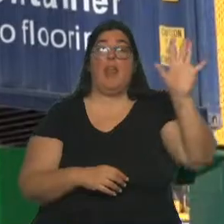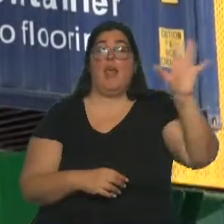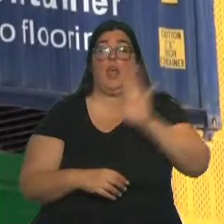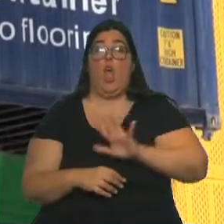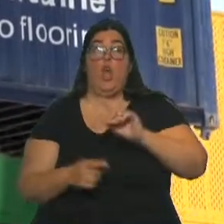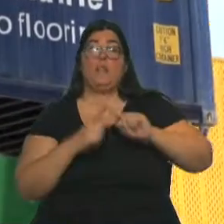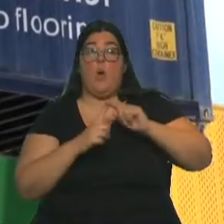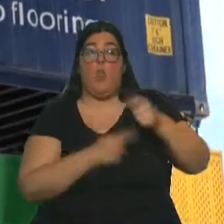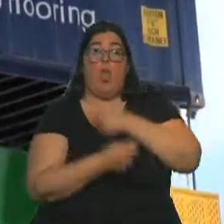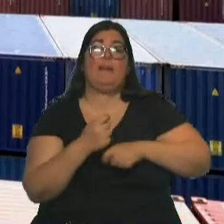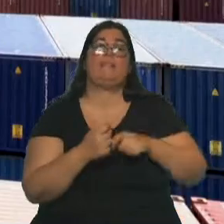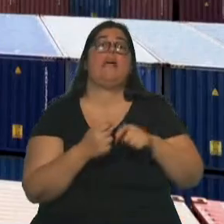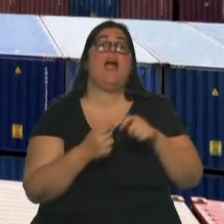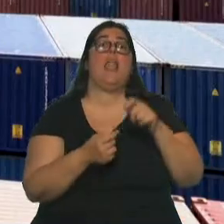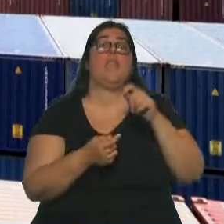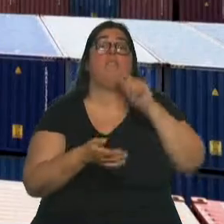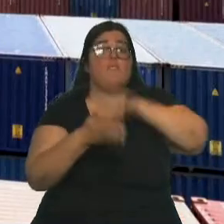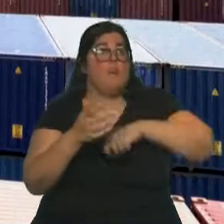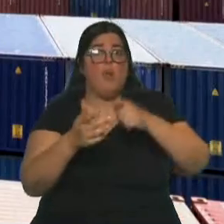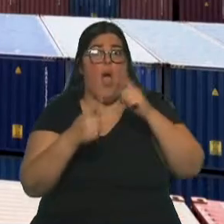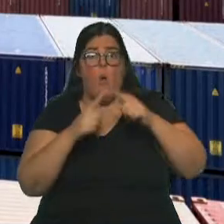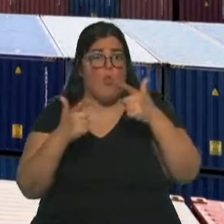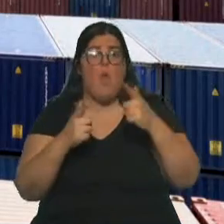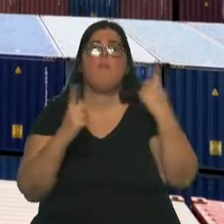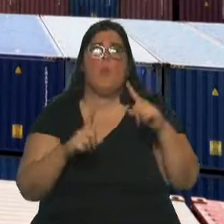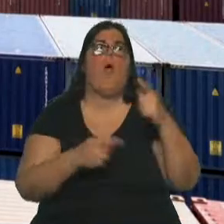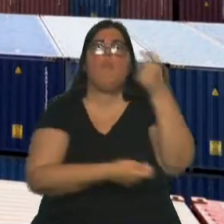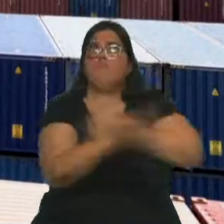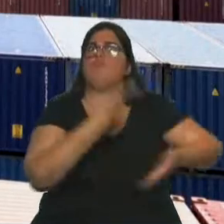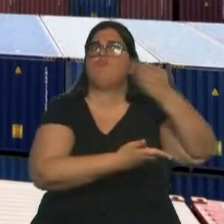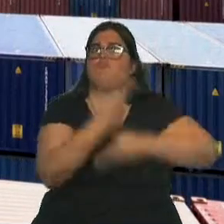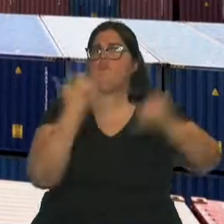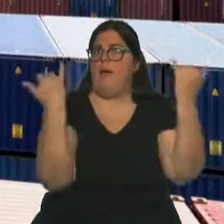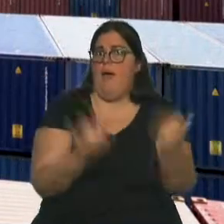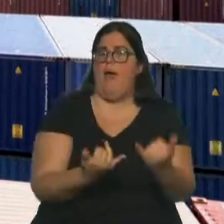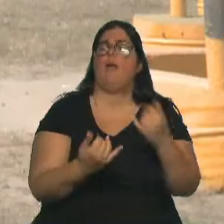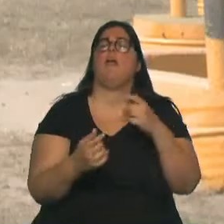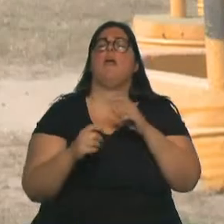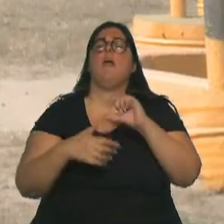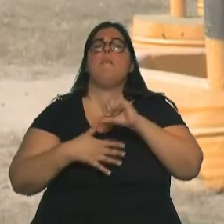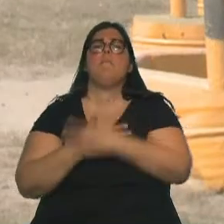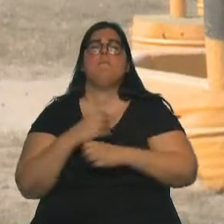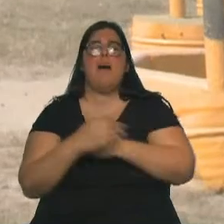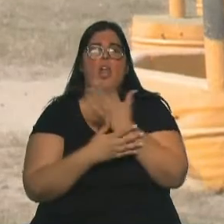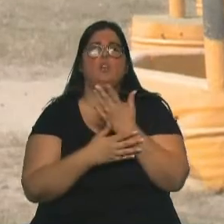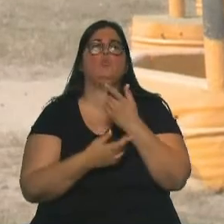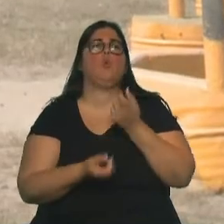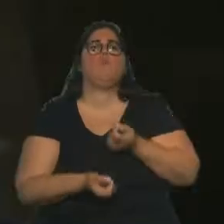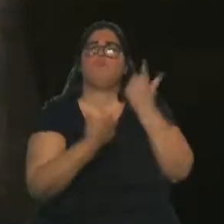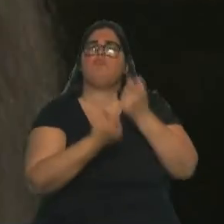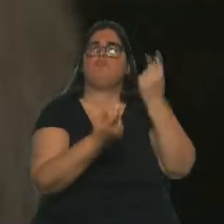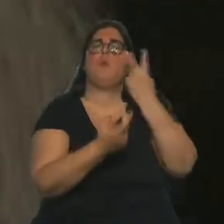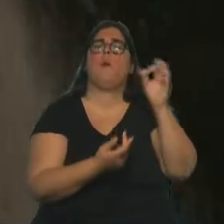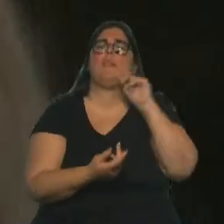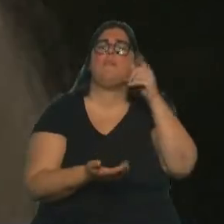sin el acuerdo, es enorme. Entre 2018 y 2022, el Mercosur exportó en promedio unos 21.000 millones de dólares